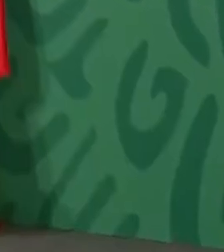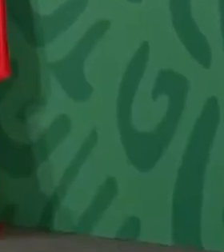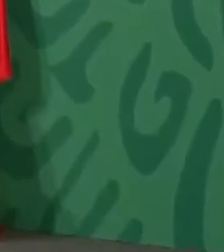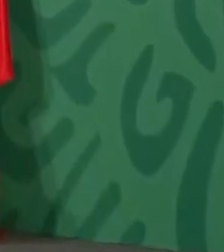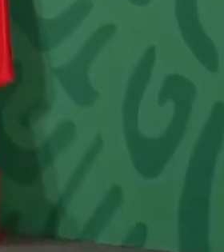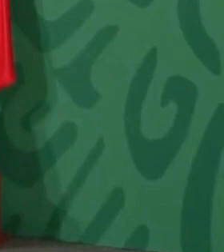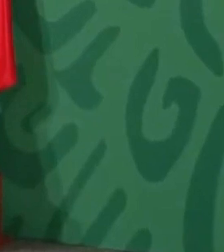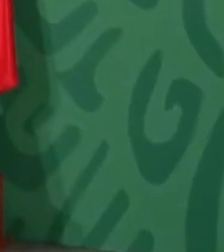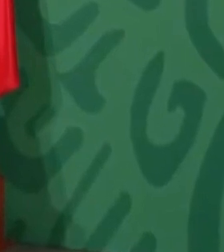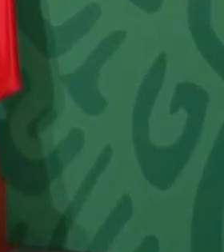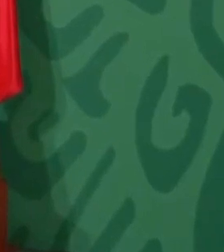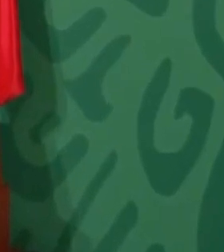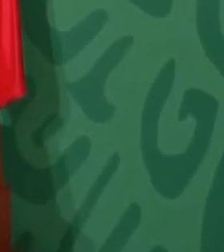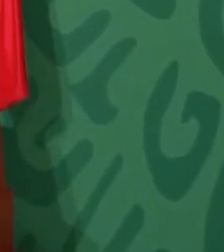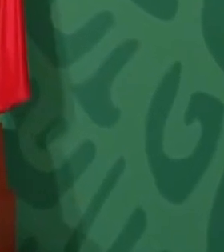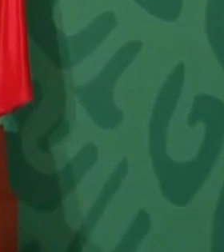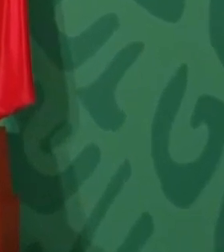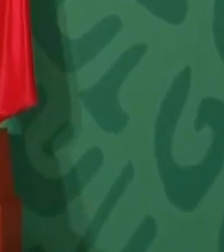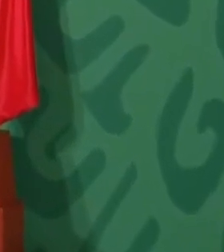para el nuevo etiquetado,